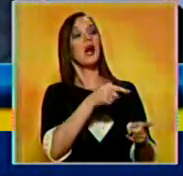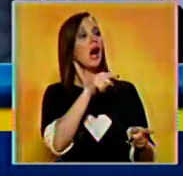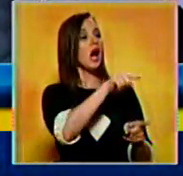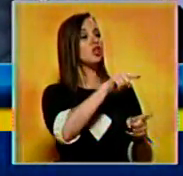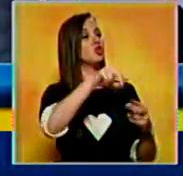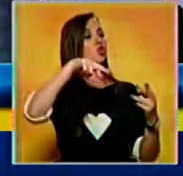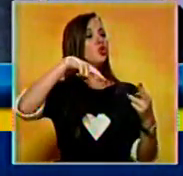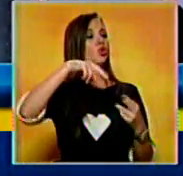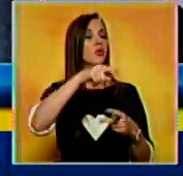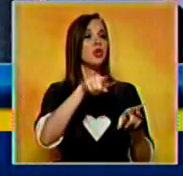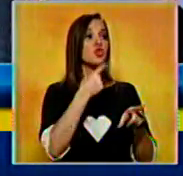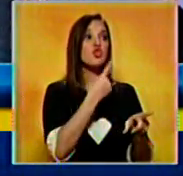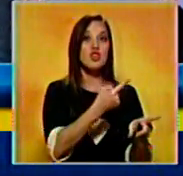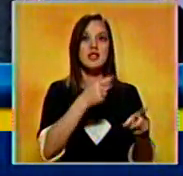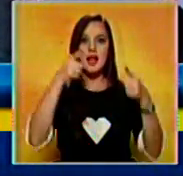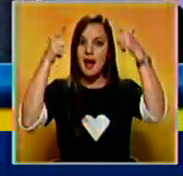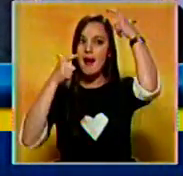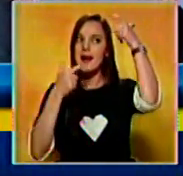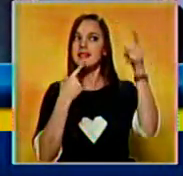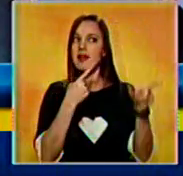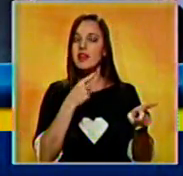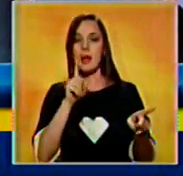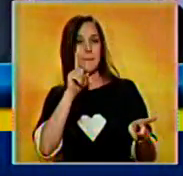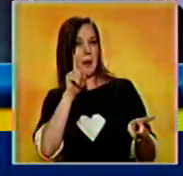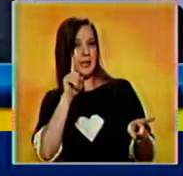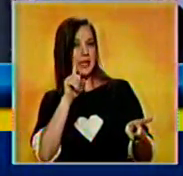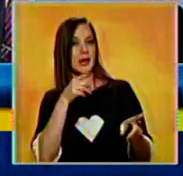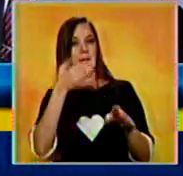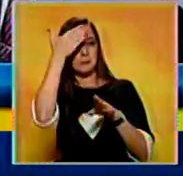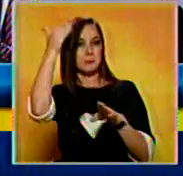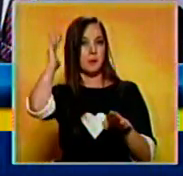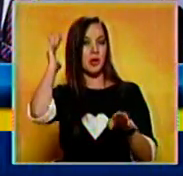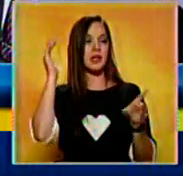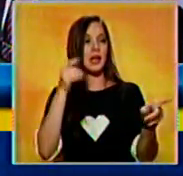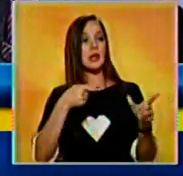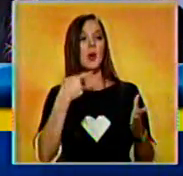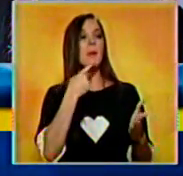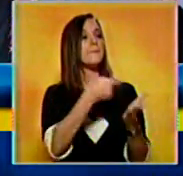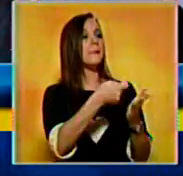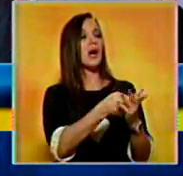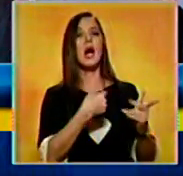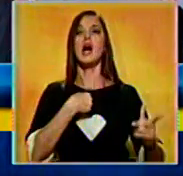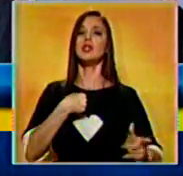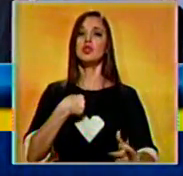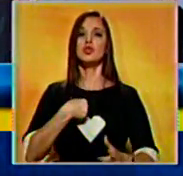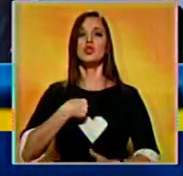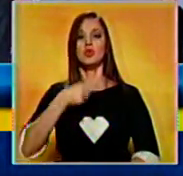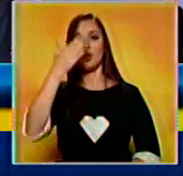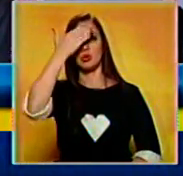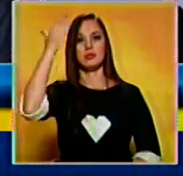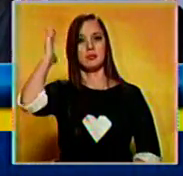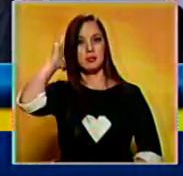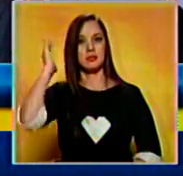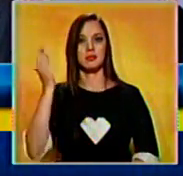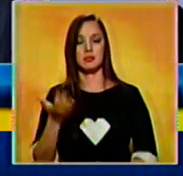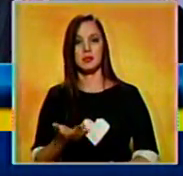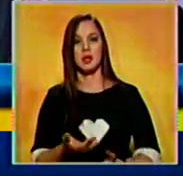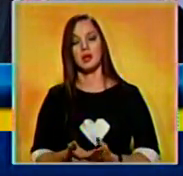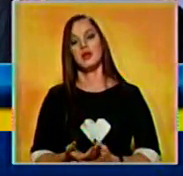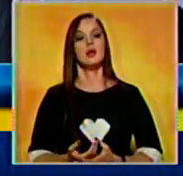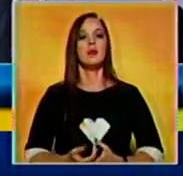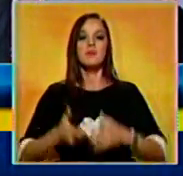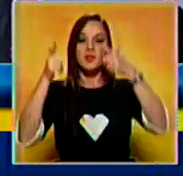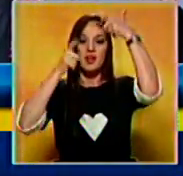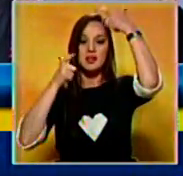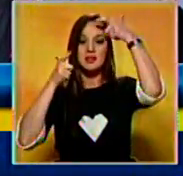chavista o utilice su condición de chavista y se venga con una puñalada por detrás contra el pueblo, a traicionar el pueblo y